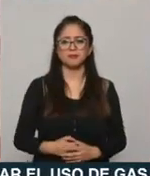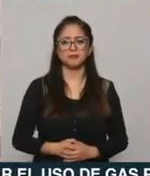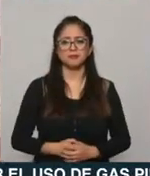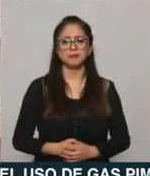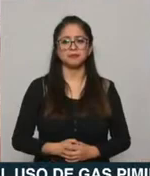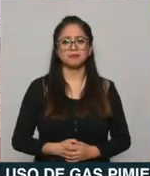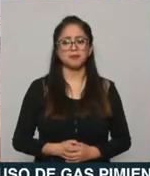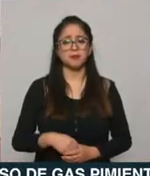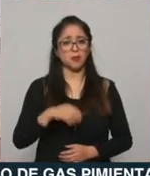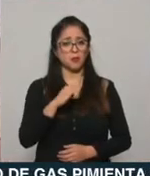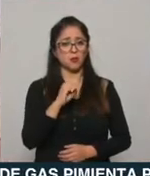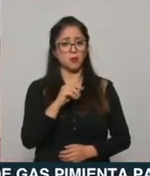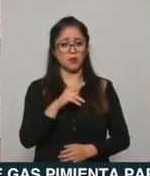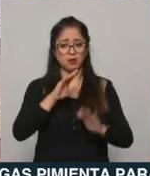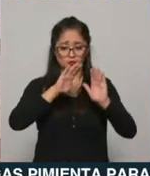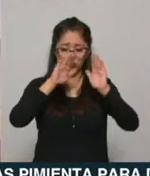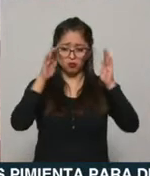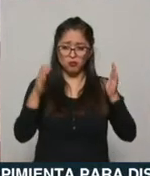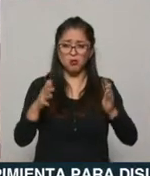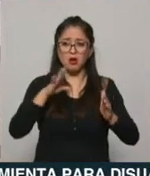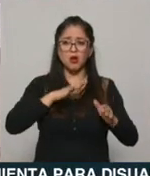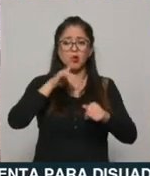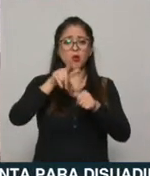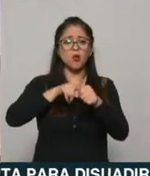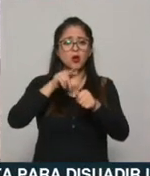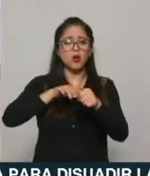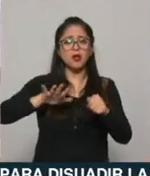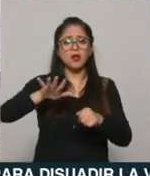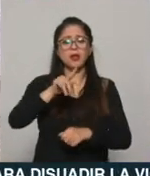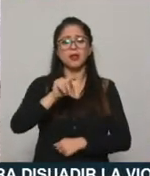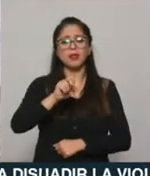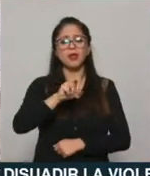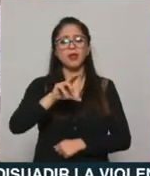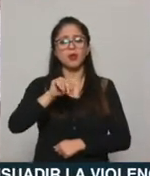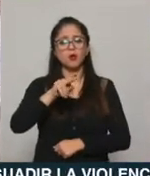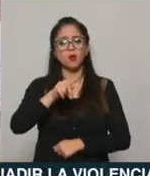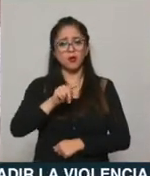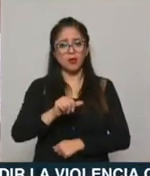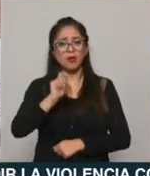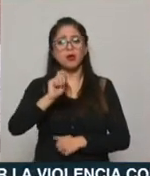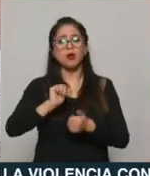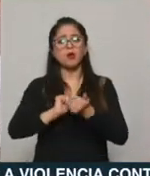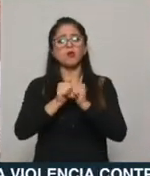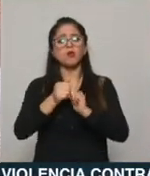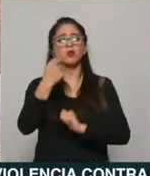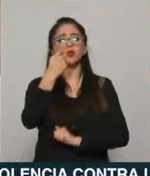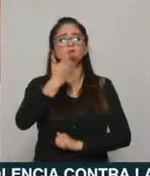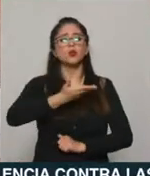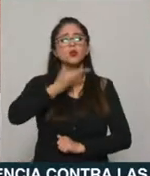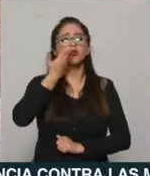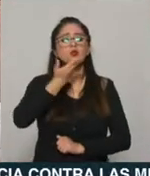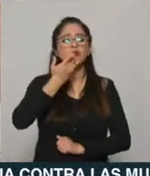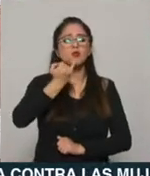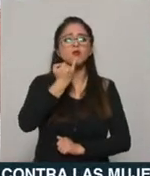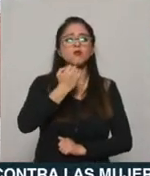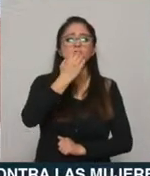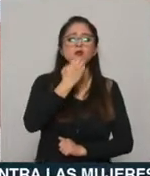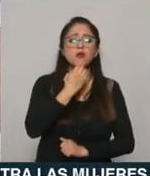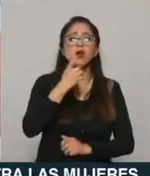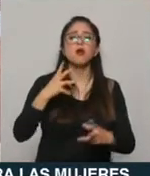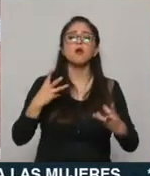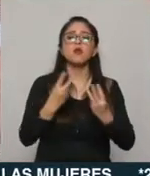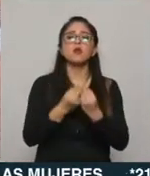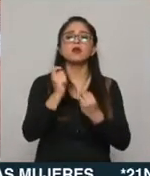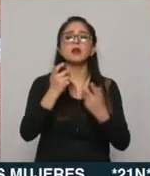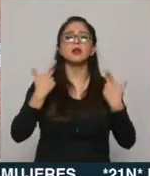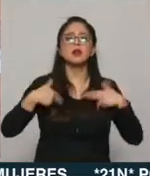La bóveda está decorada con colores cercanos a los terracota y representan diversos elementos de la tradición judía, rematados por una